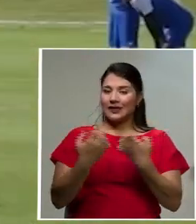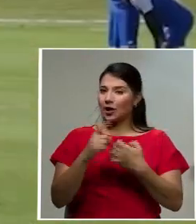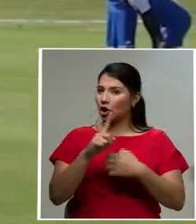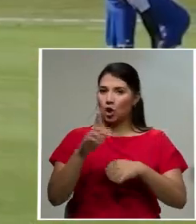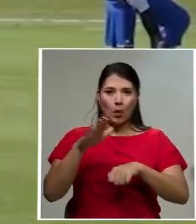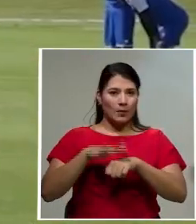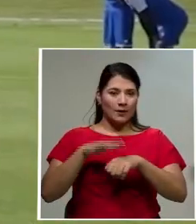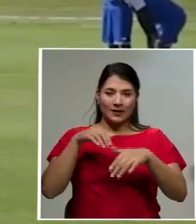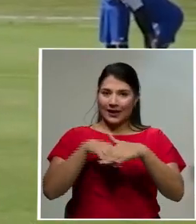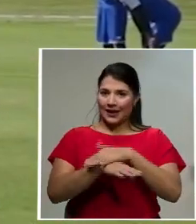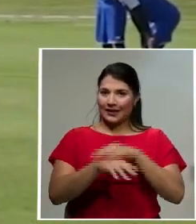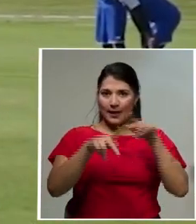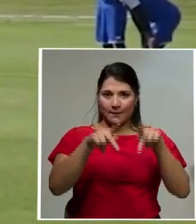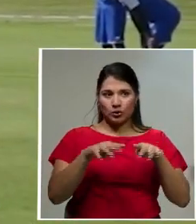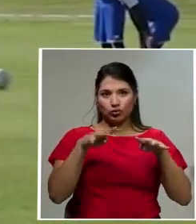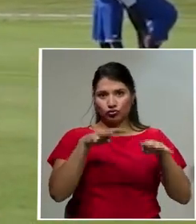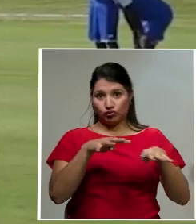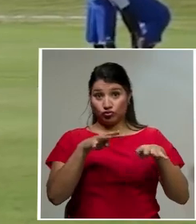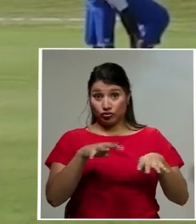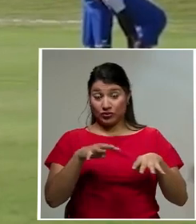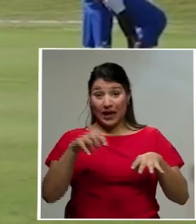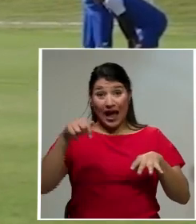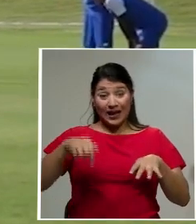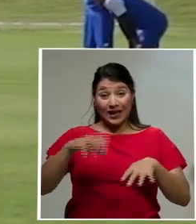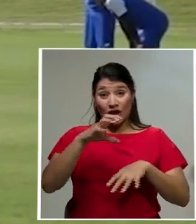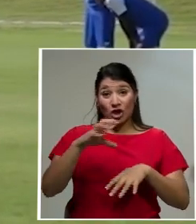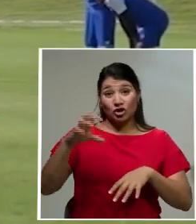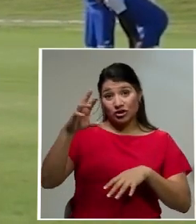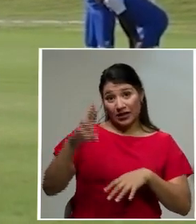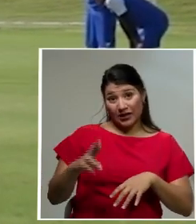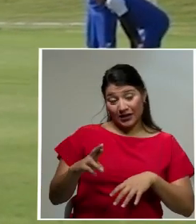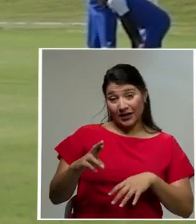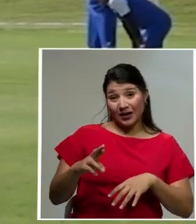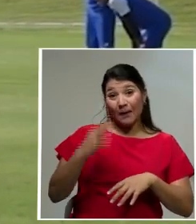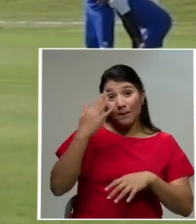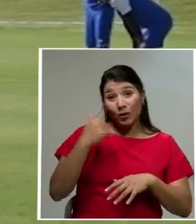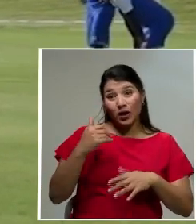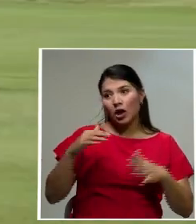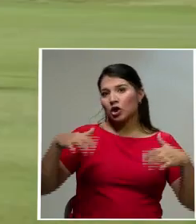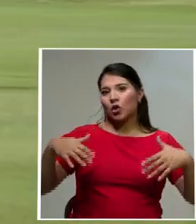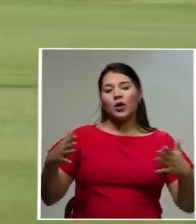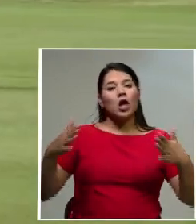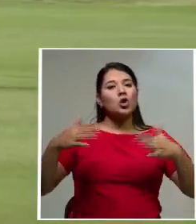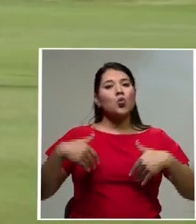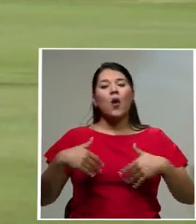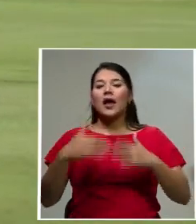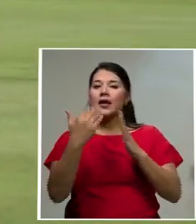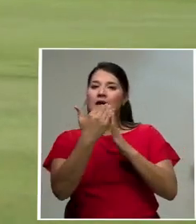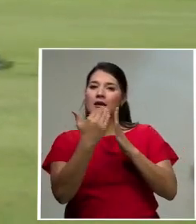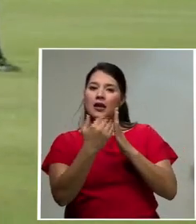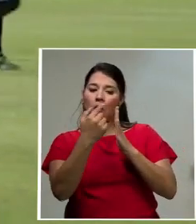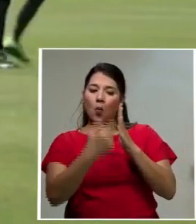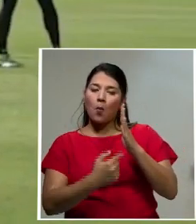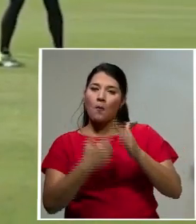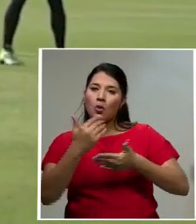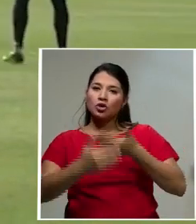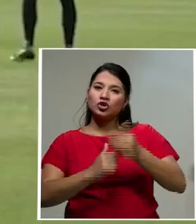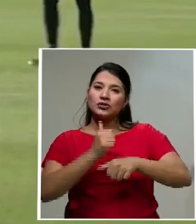de público, al menos en el caso de Costa Rica, dado a que todavía no hay un protocolo para la presencia de